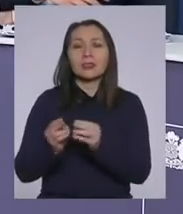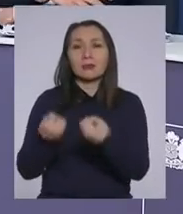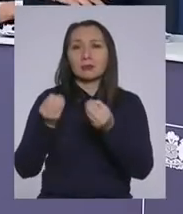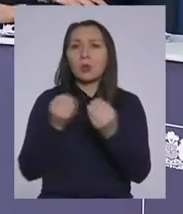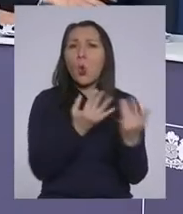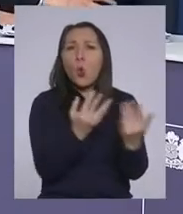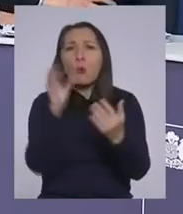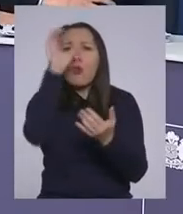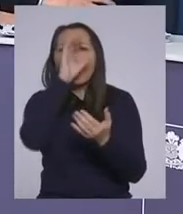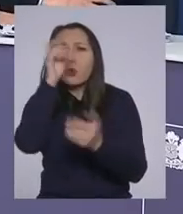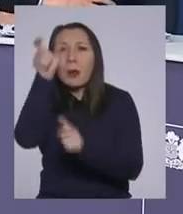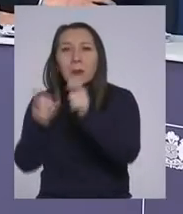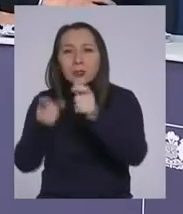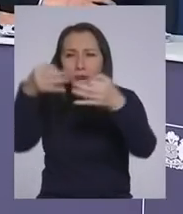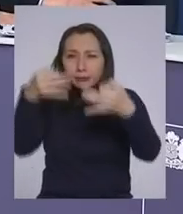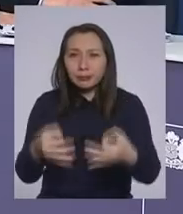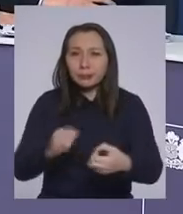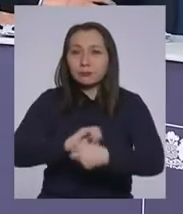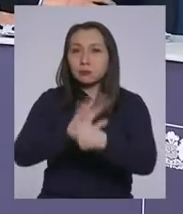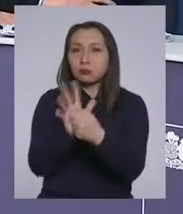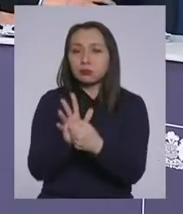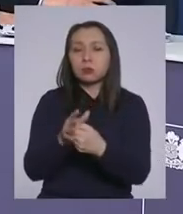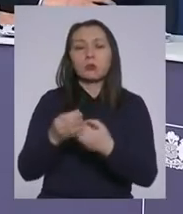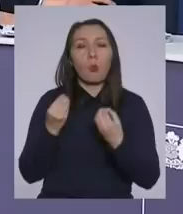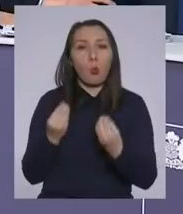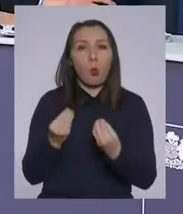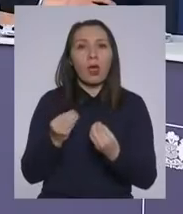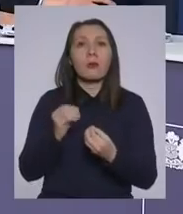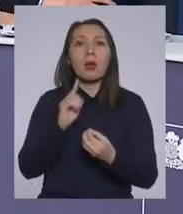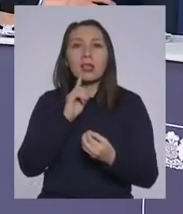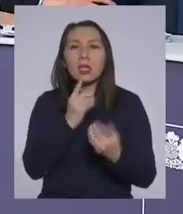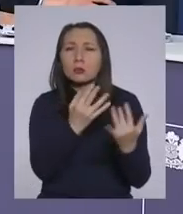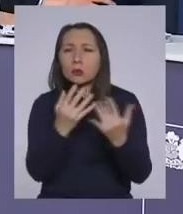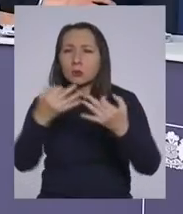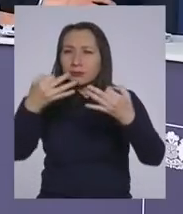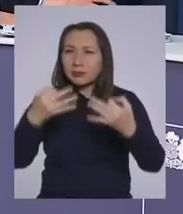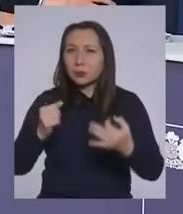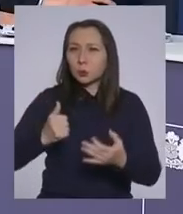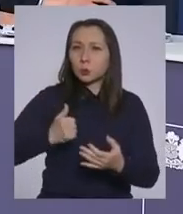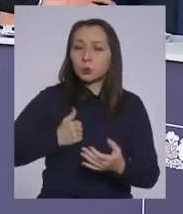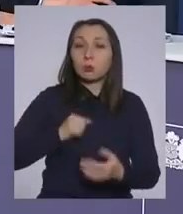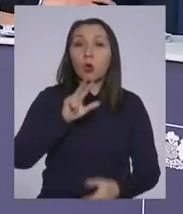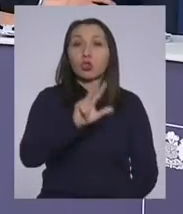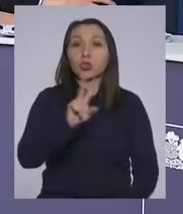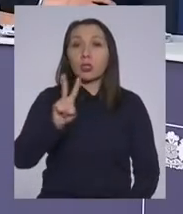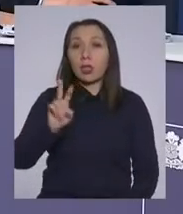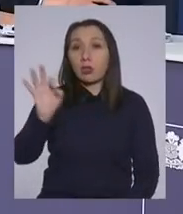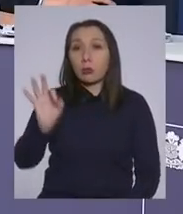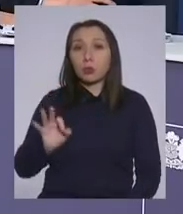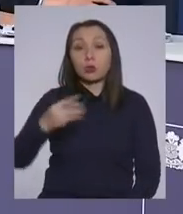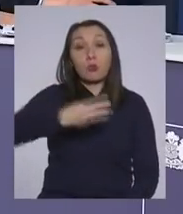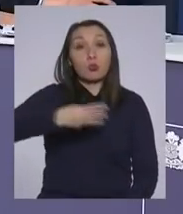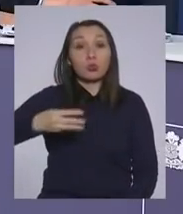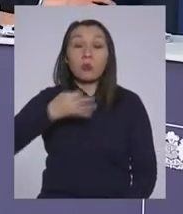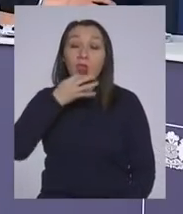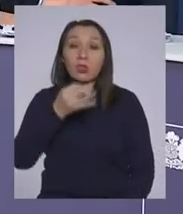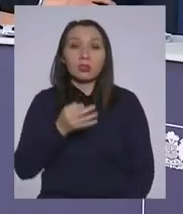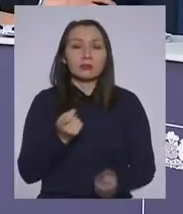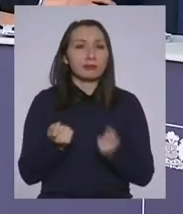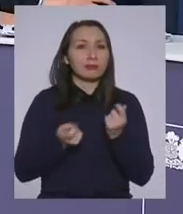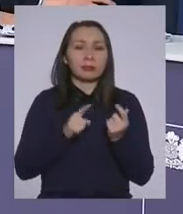una trazabilidad que sea eficiente, para tener una trazabilidad efectiva. Un 82% de los municipios lo